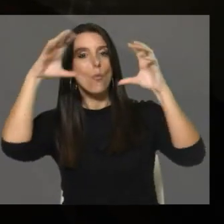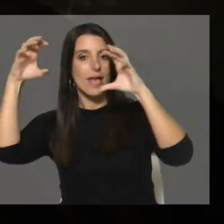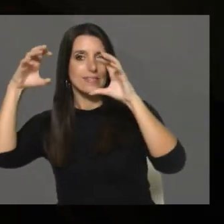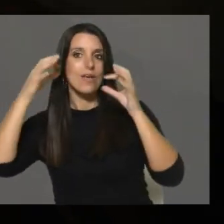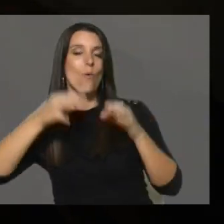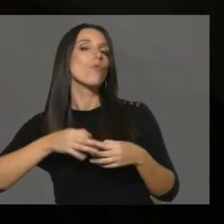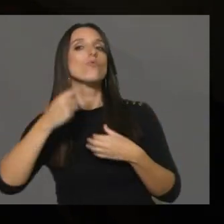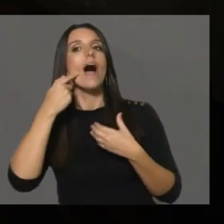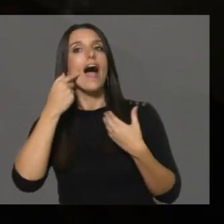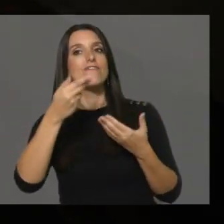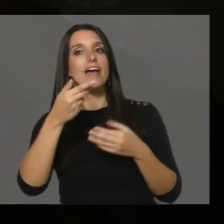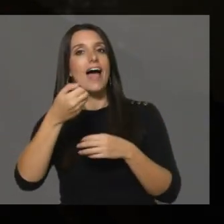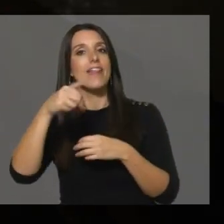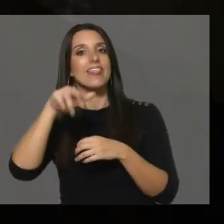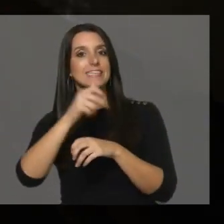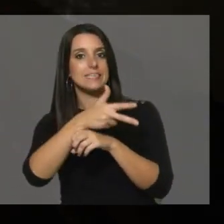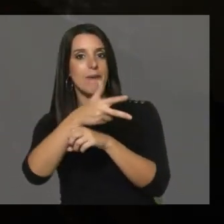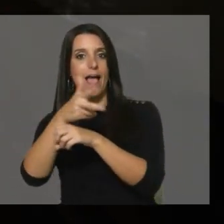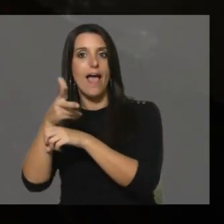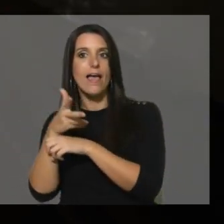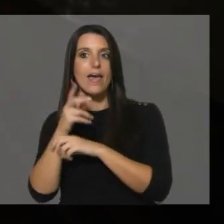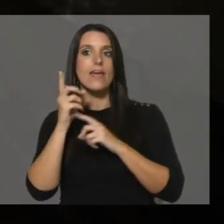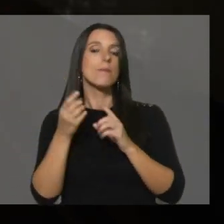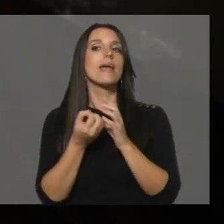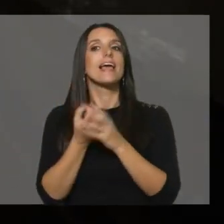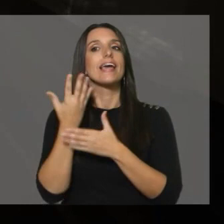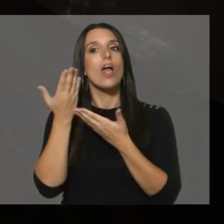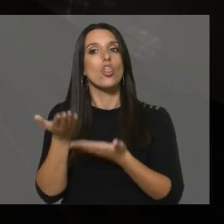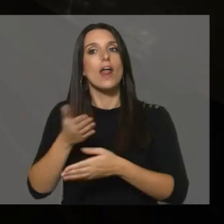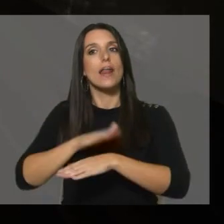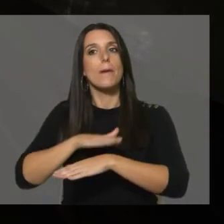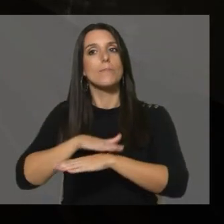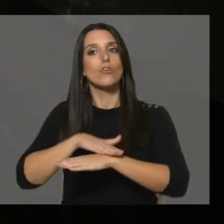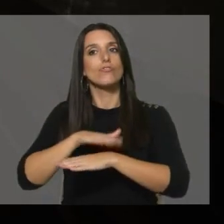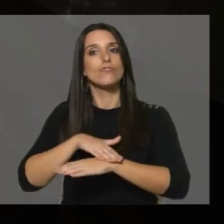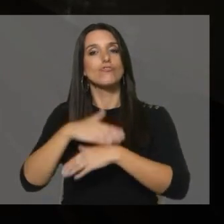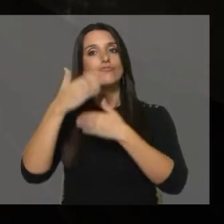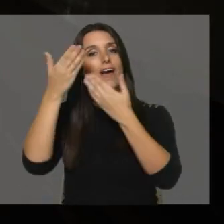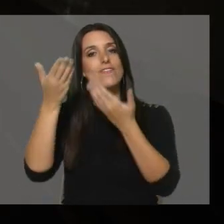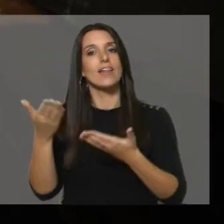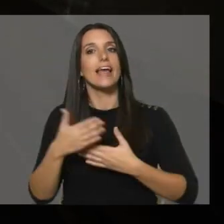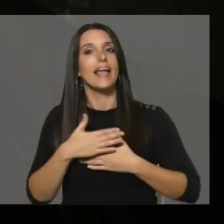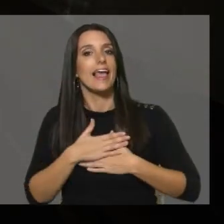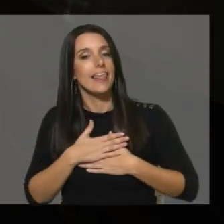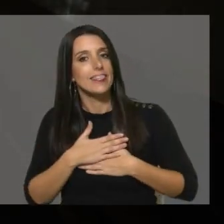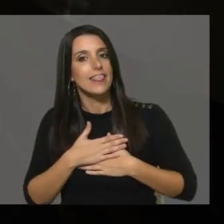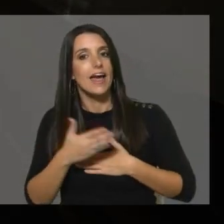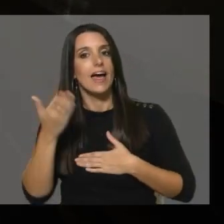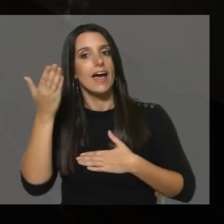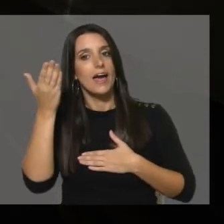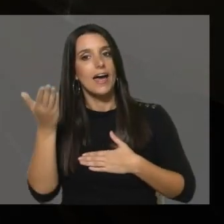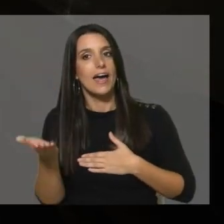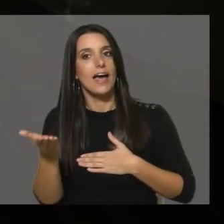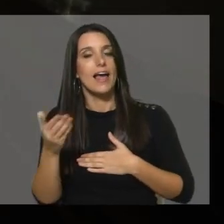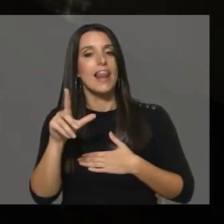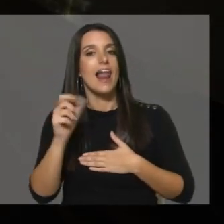está Andrés mostrando las imágenes, y la creadora, la responsable, es la tan querida y entrañable